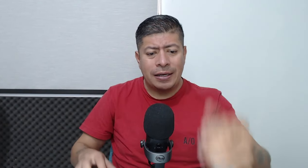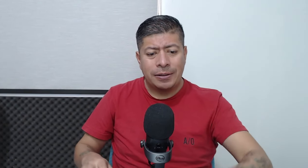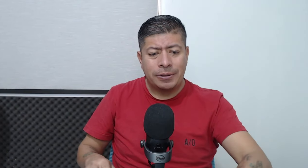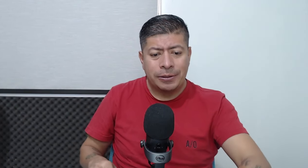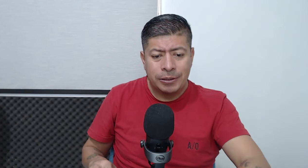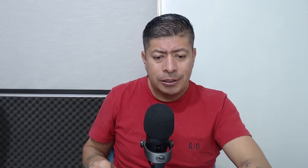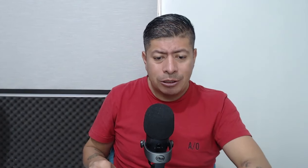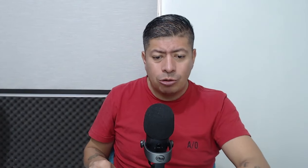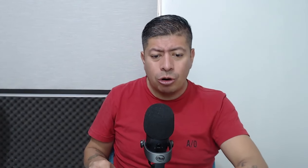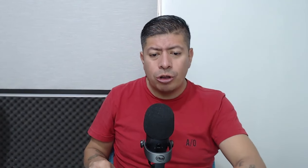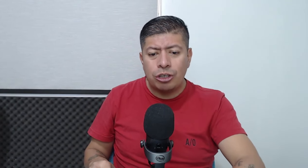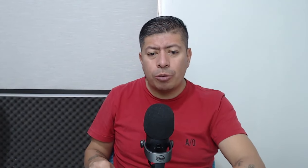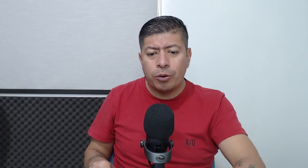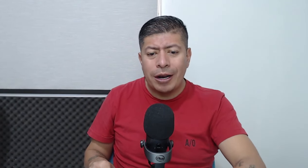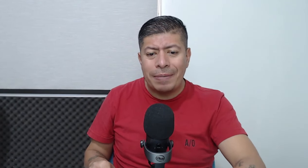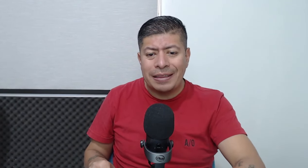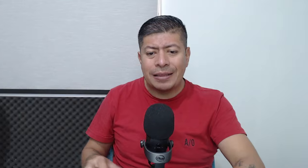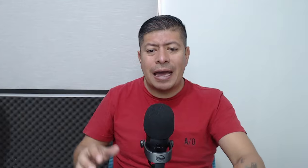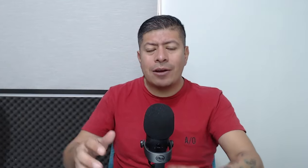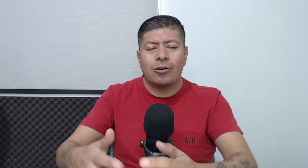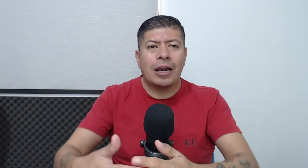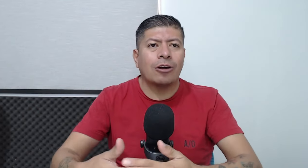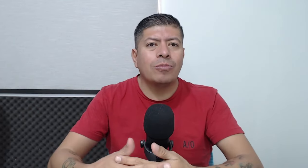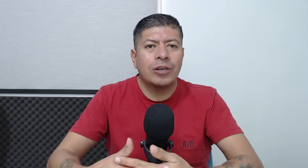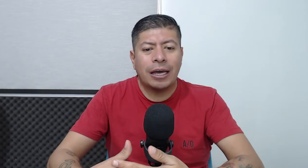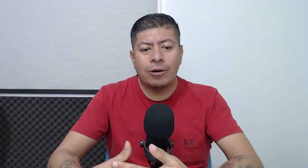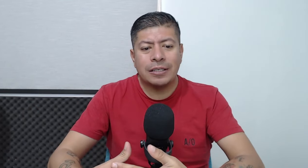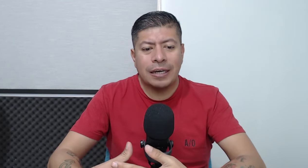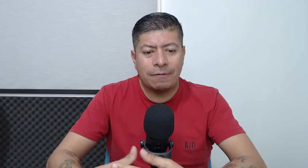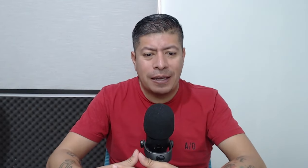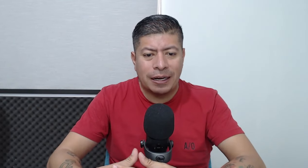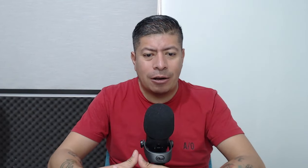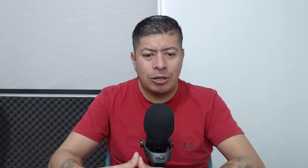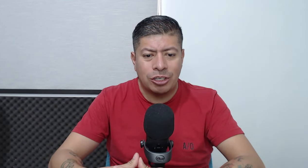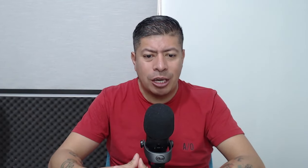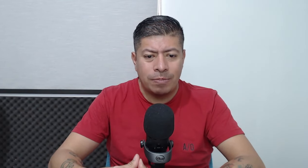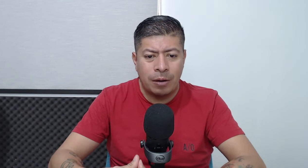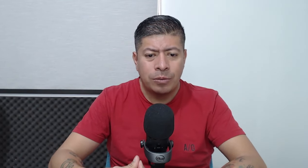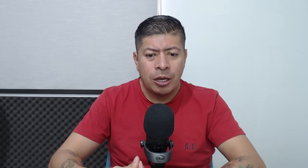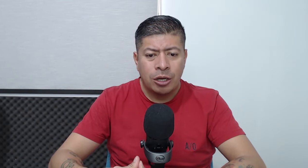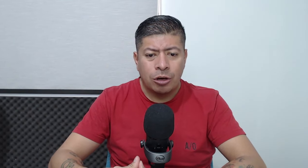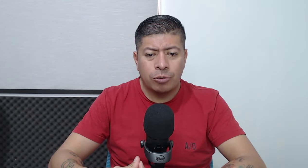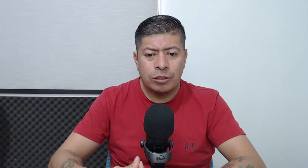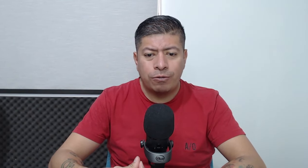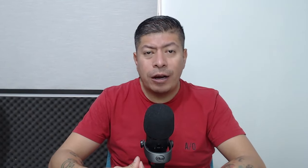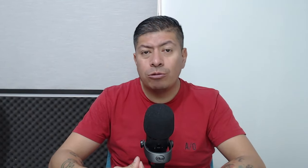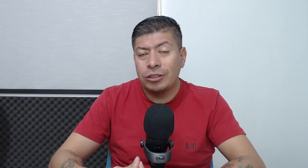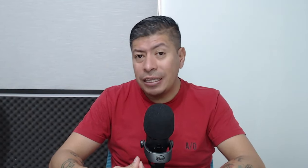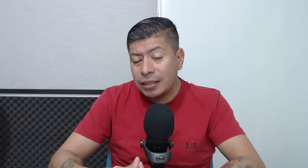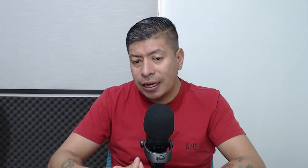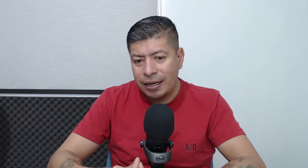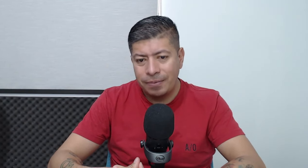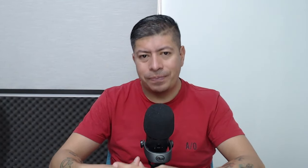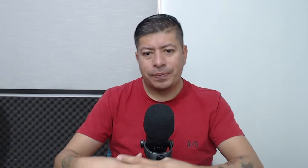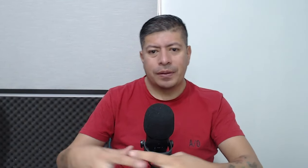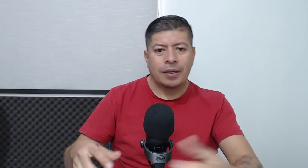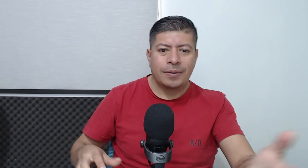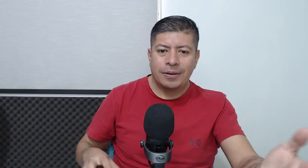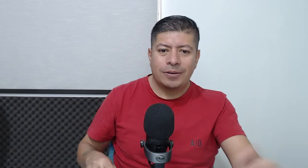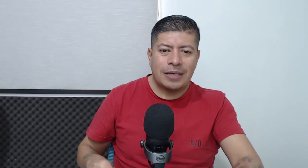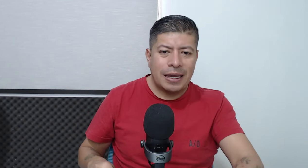morena según con lo dicho por el la comunicadora se refiere Claudia sh como si fuera un